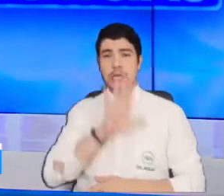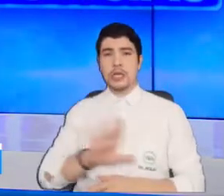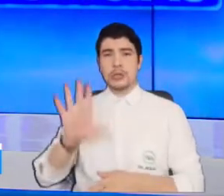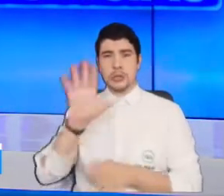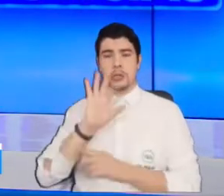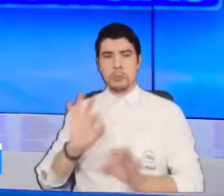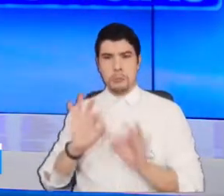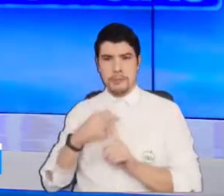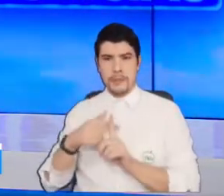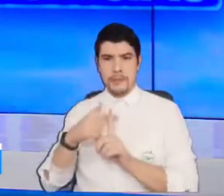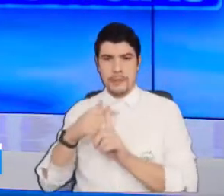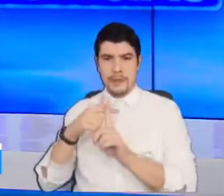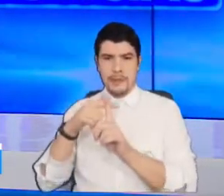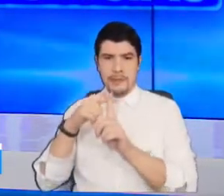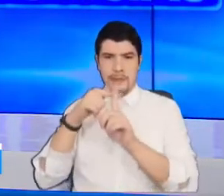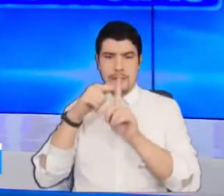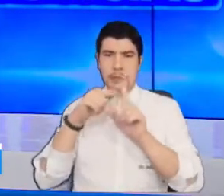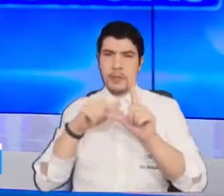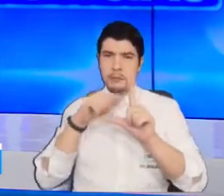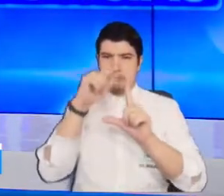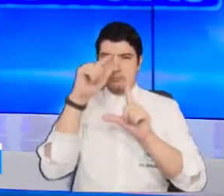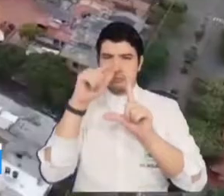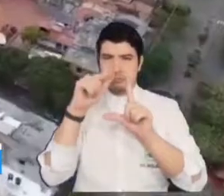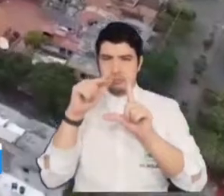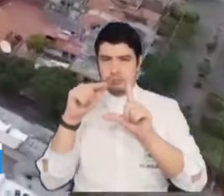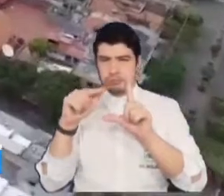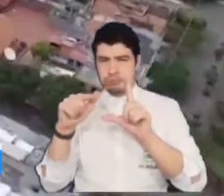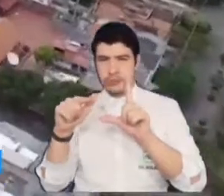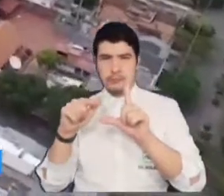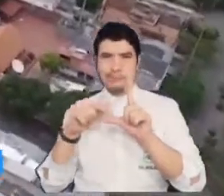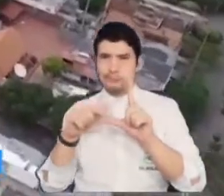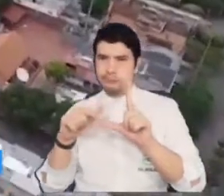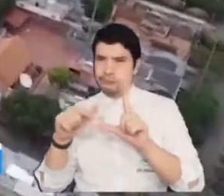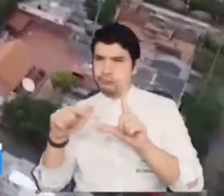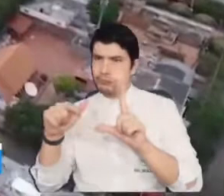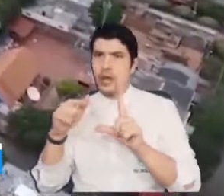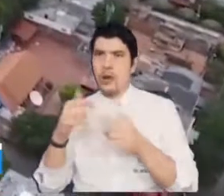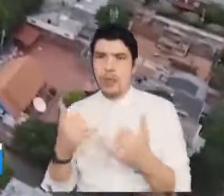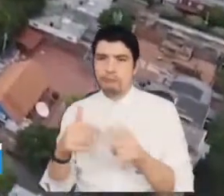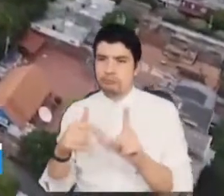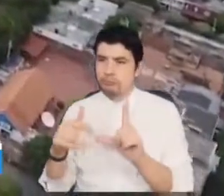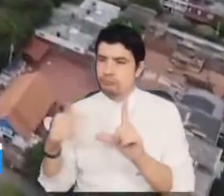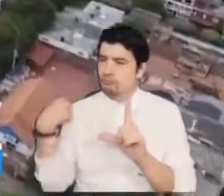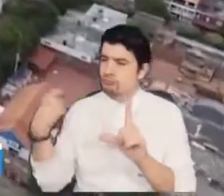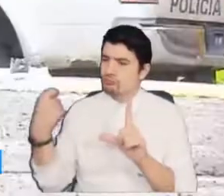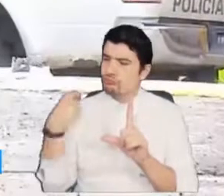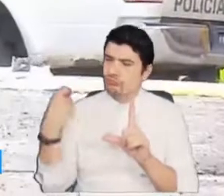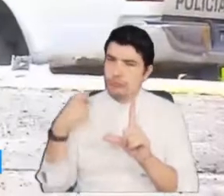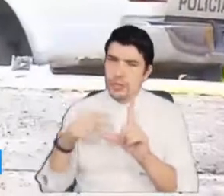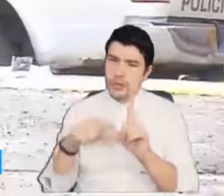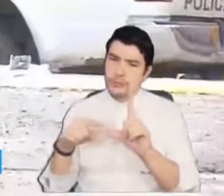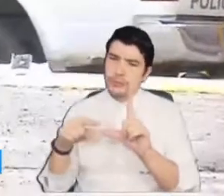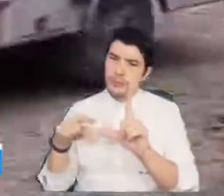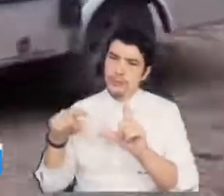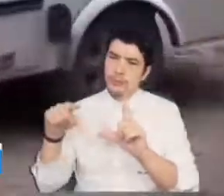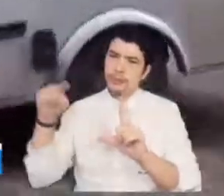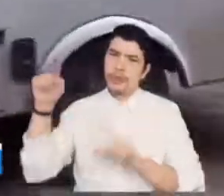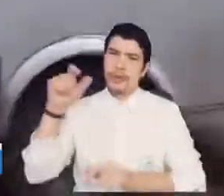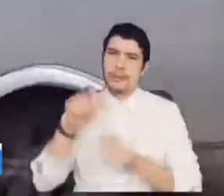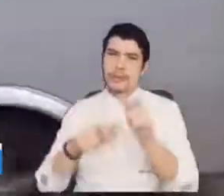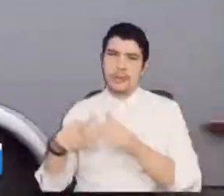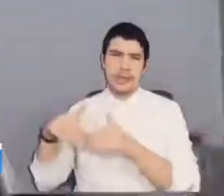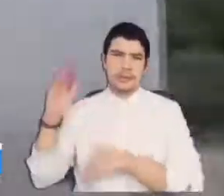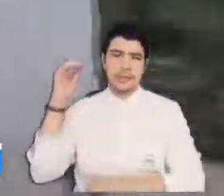otro la curva de criminalidad aumentó. Del Norte de Santander registra esta semana el saldo más alto en homicidios en lo que